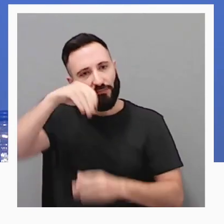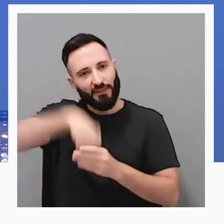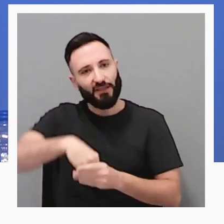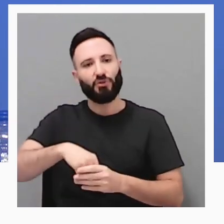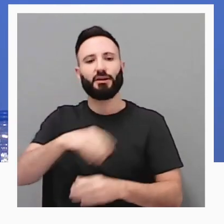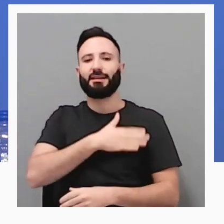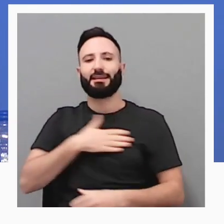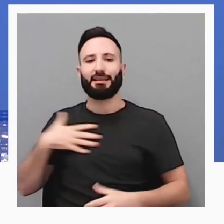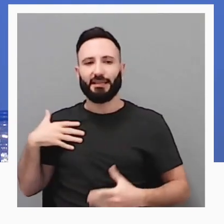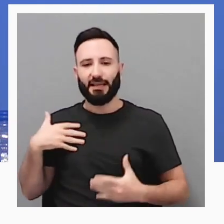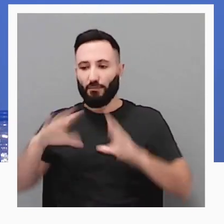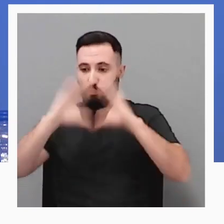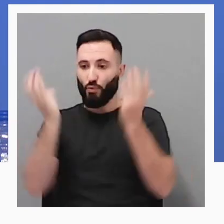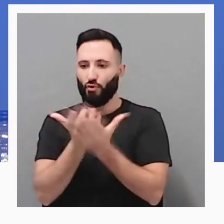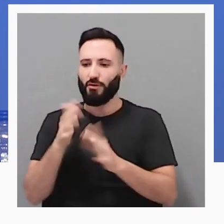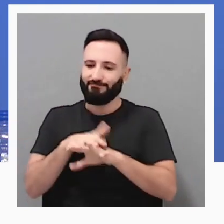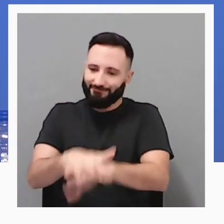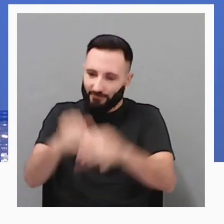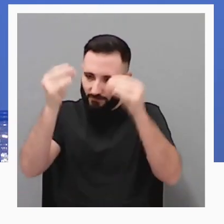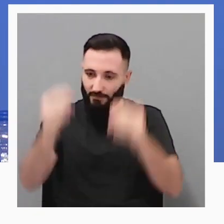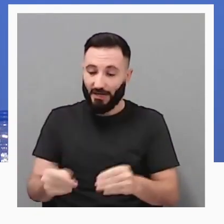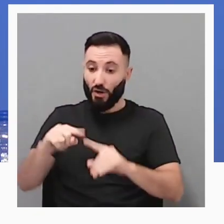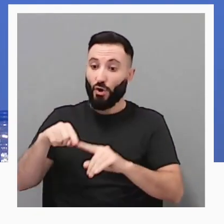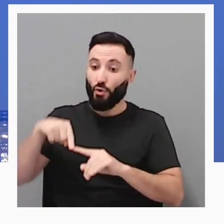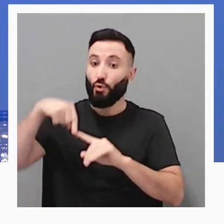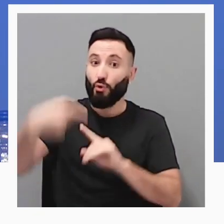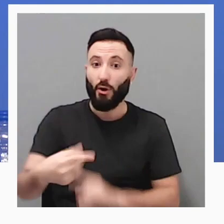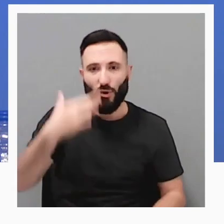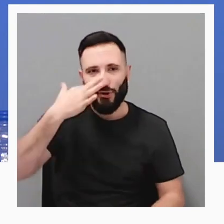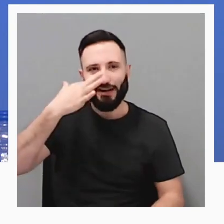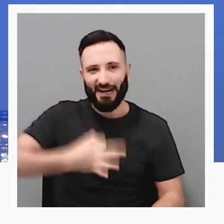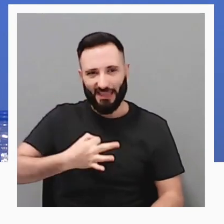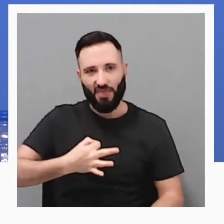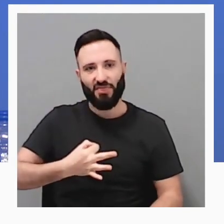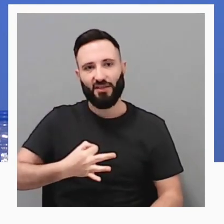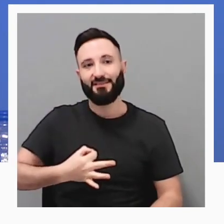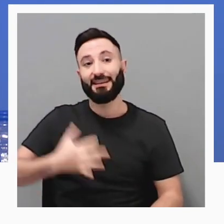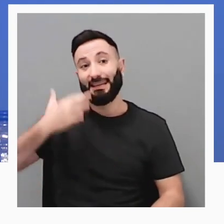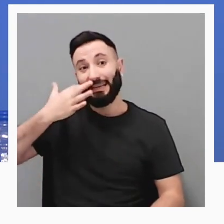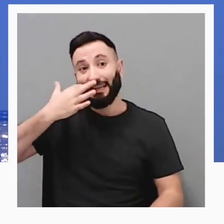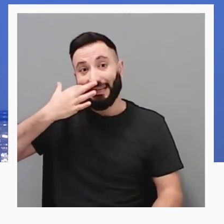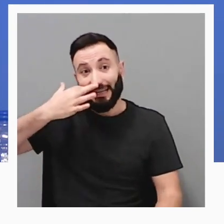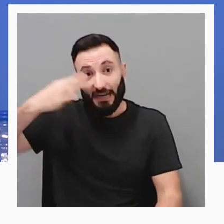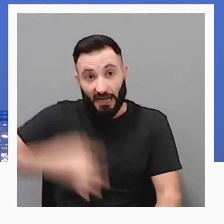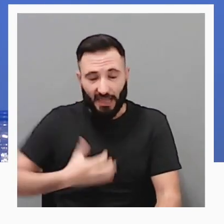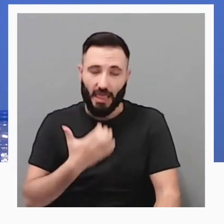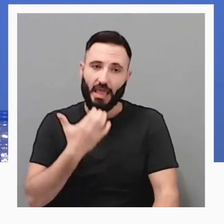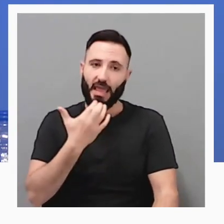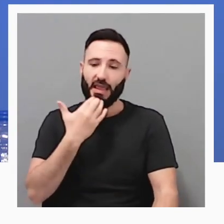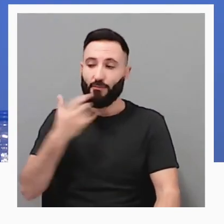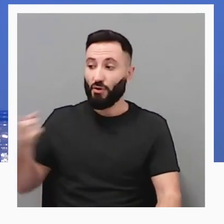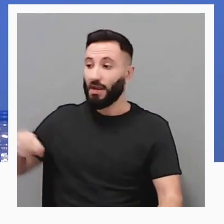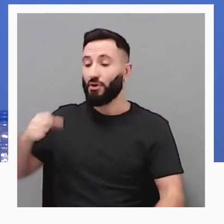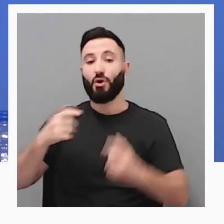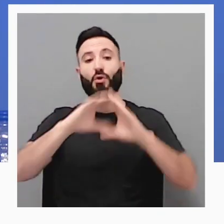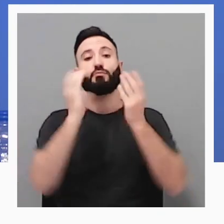en ese mundo, pero luego llega la realidad. Y la realidad es que, con un ejemplo, entran al mundo laboral y